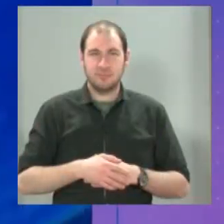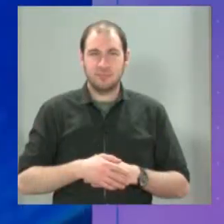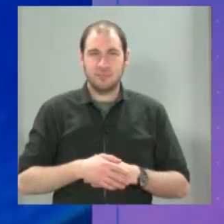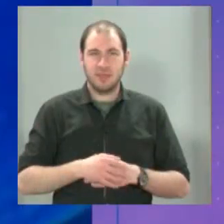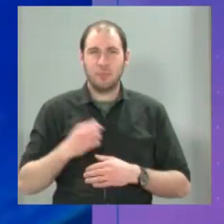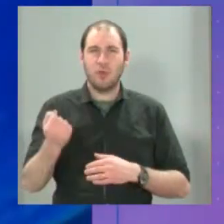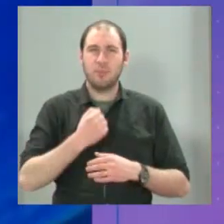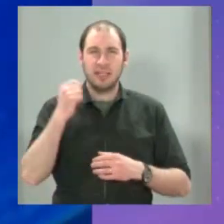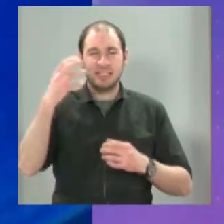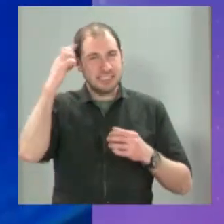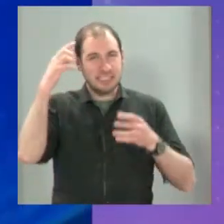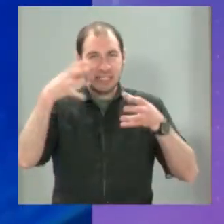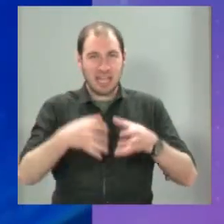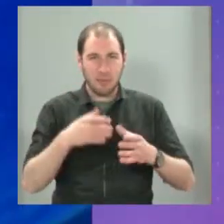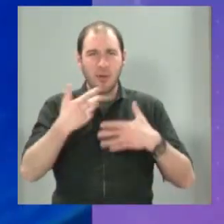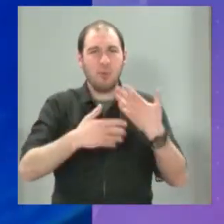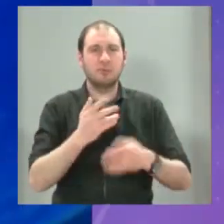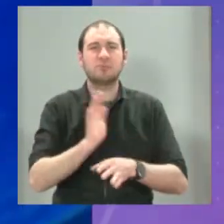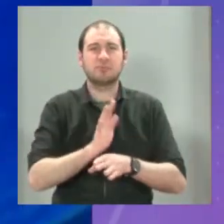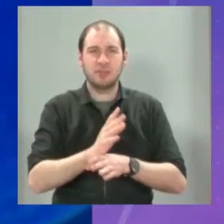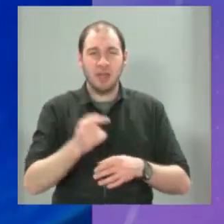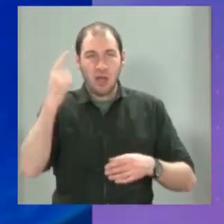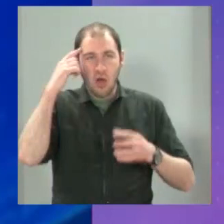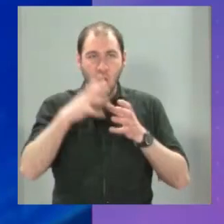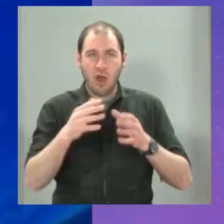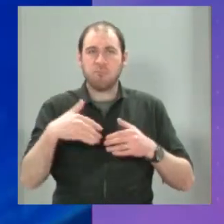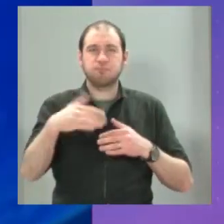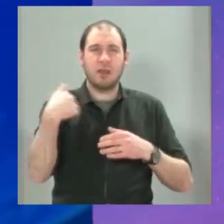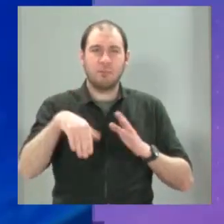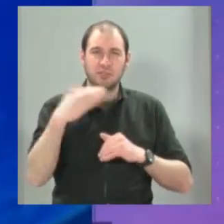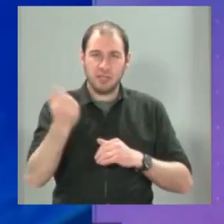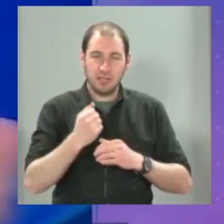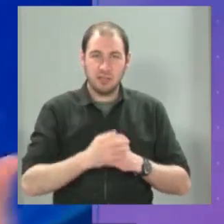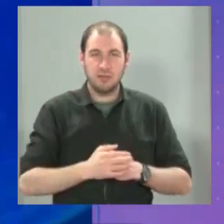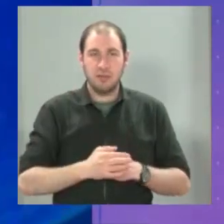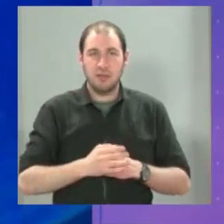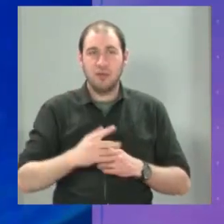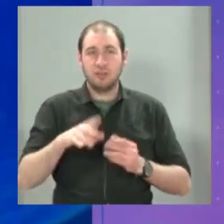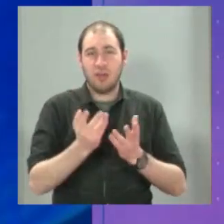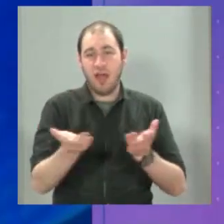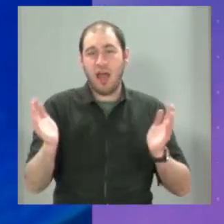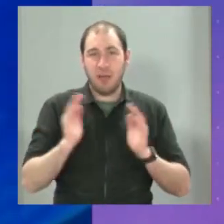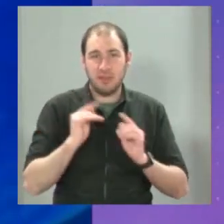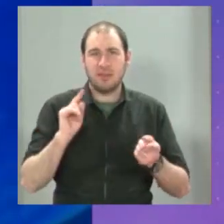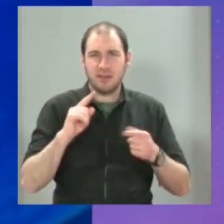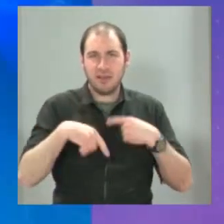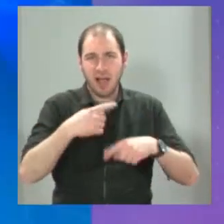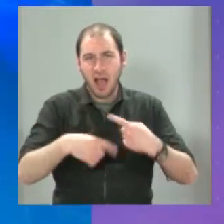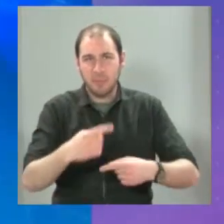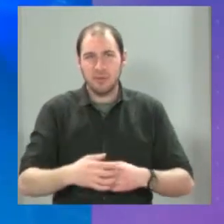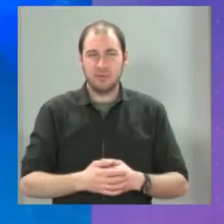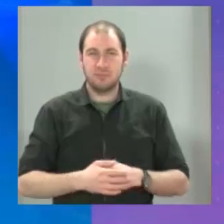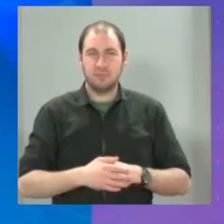La importancia del cerebro en términos evolutivos es que es el órgano de predicción. Nosotros vivimos en un ambiente muy cambiante. Tenemos que